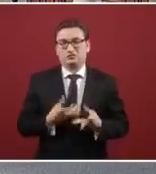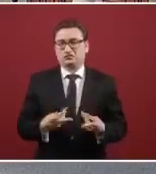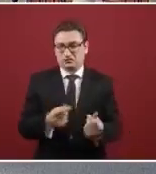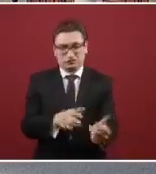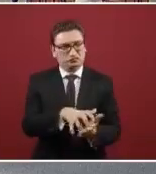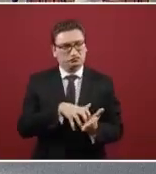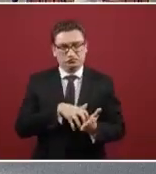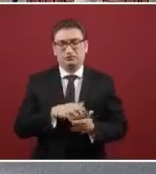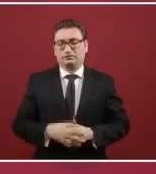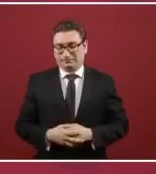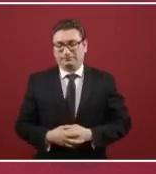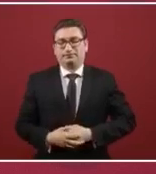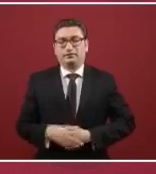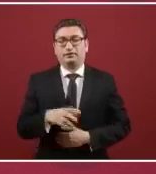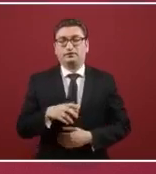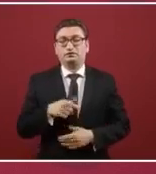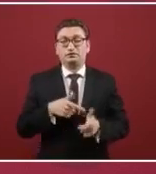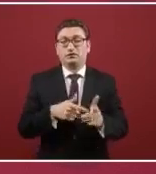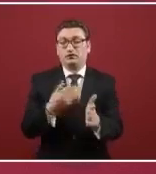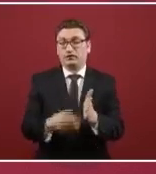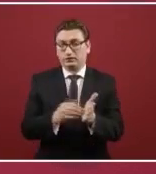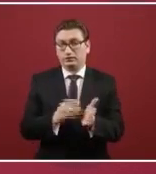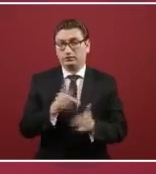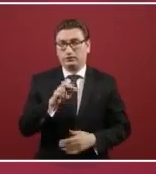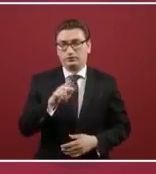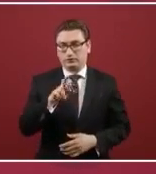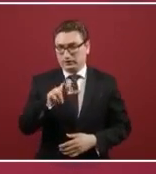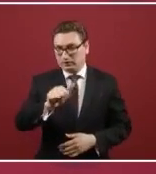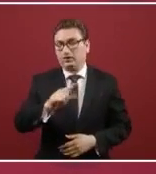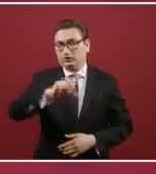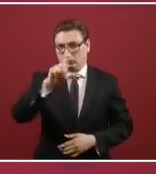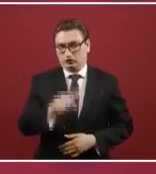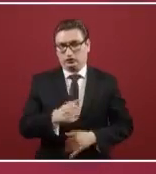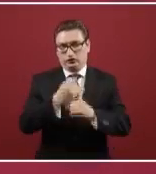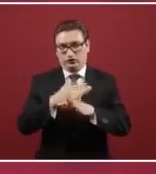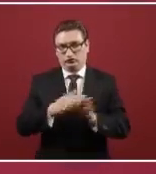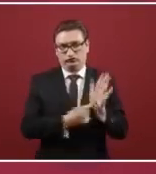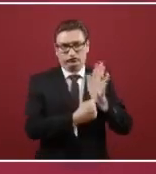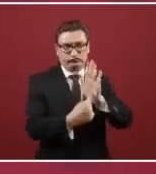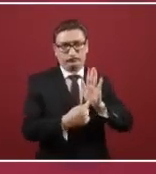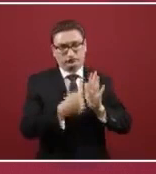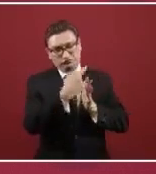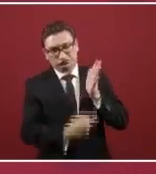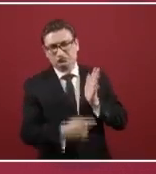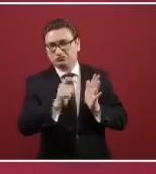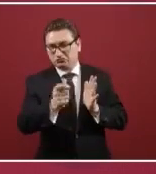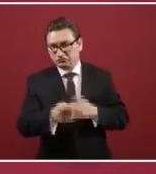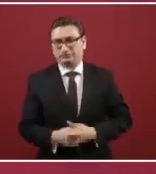Y está pendiente lo de el Prospera, que les vamos a presentar el reporte.